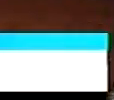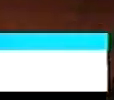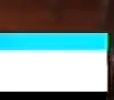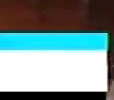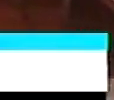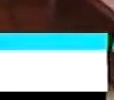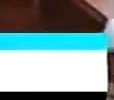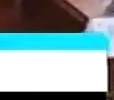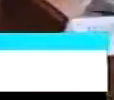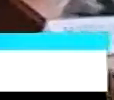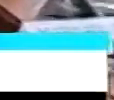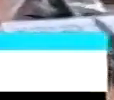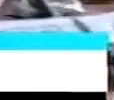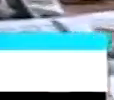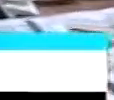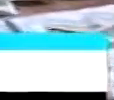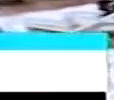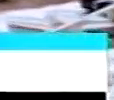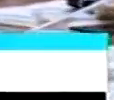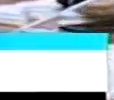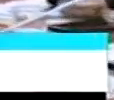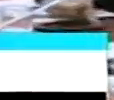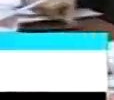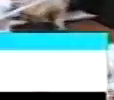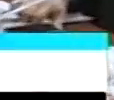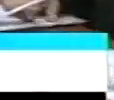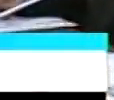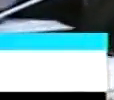¿Cómo está, doctora? Bienvenida.